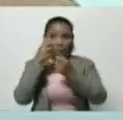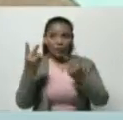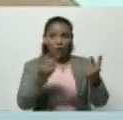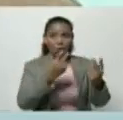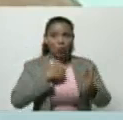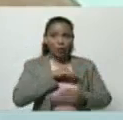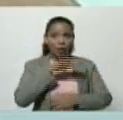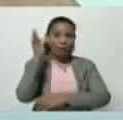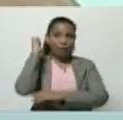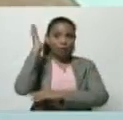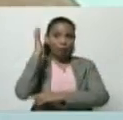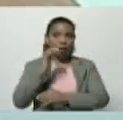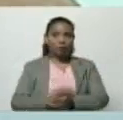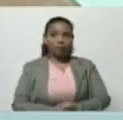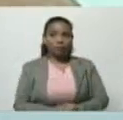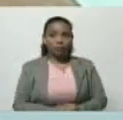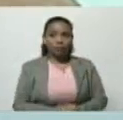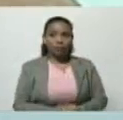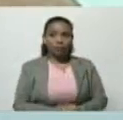nuestras asambleas,